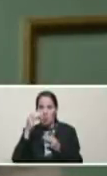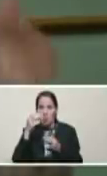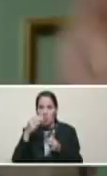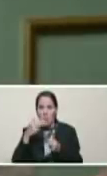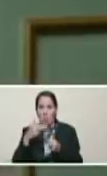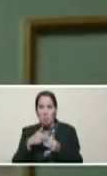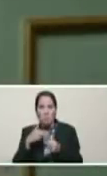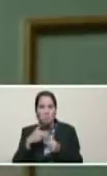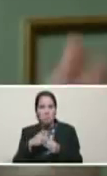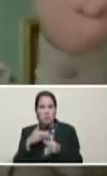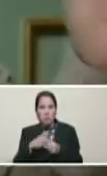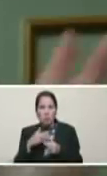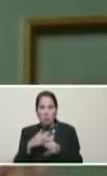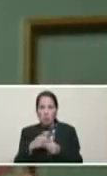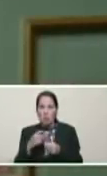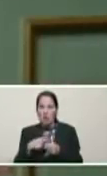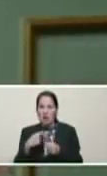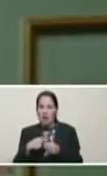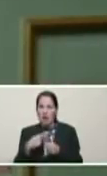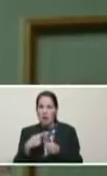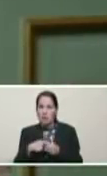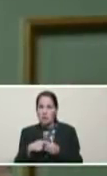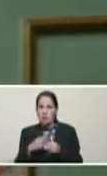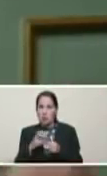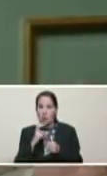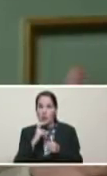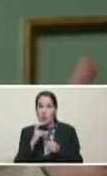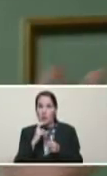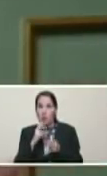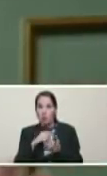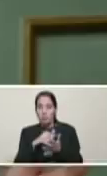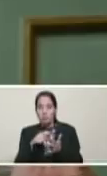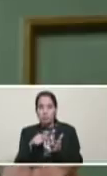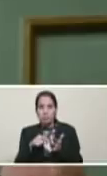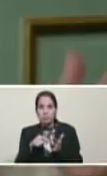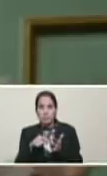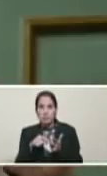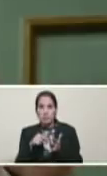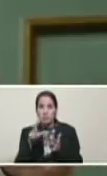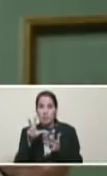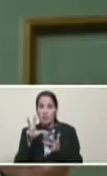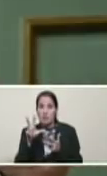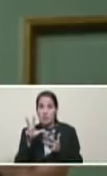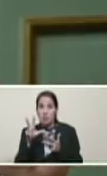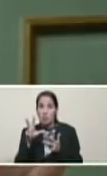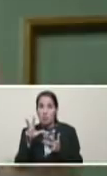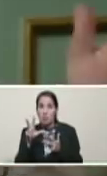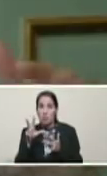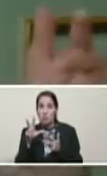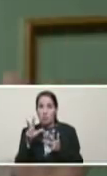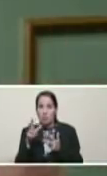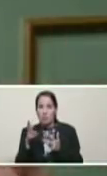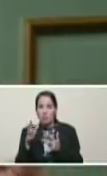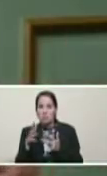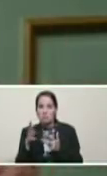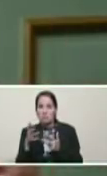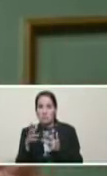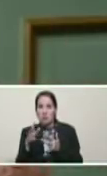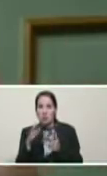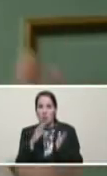oro la comida sembrada y tercero que no por ello menos importante yo los colocaría en el orden